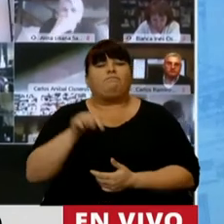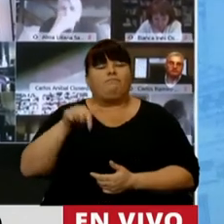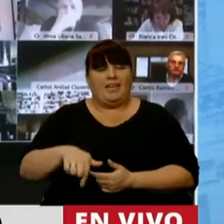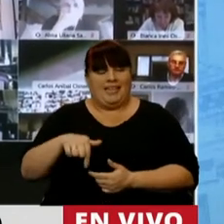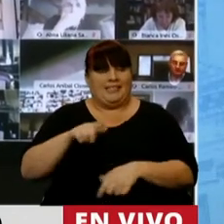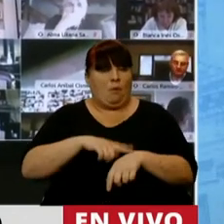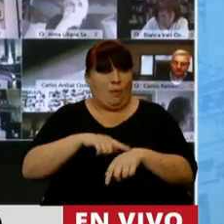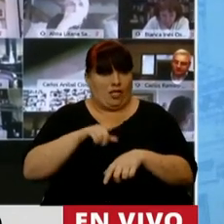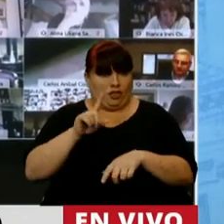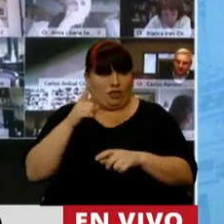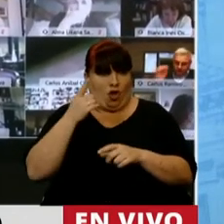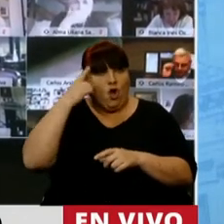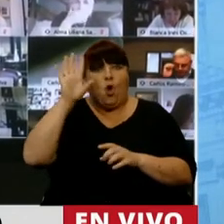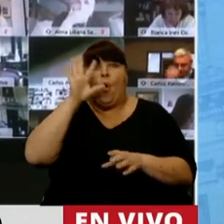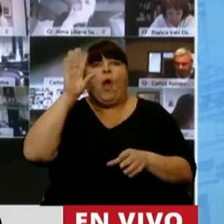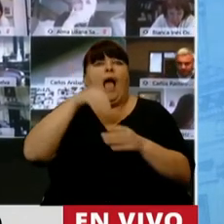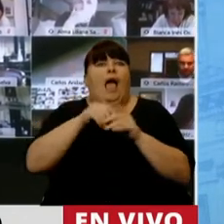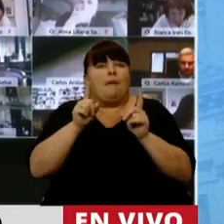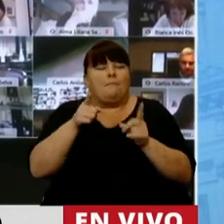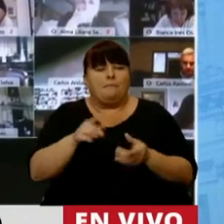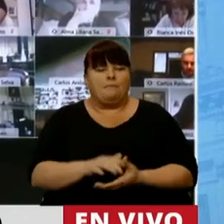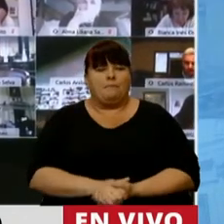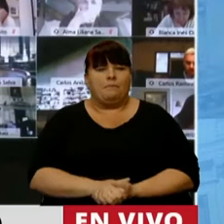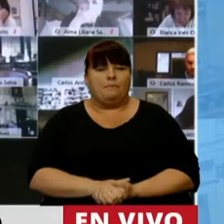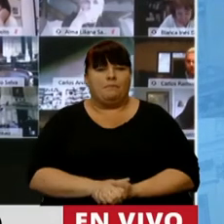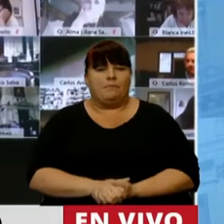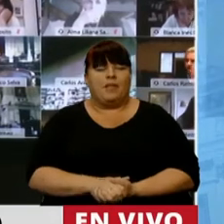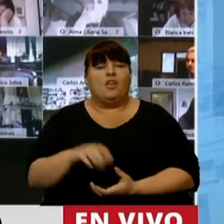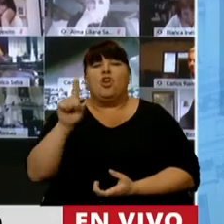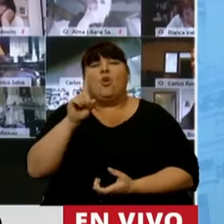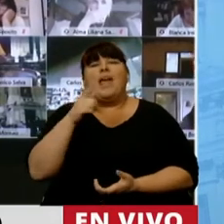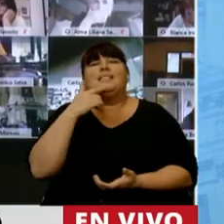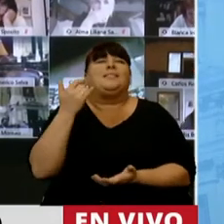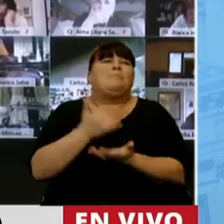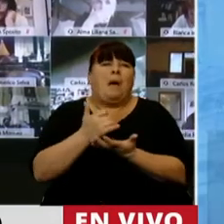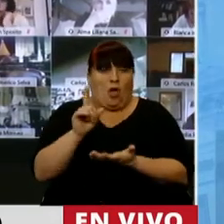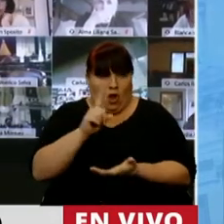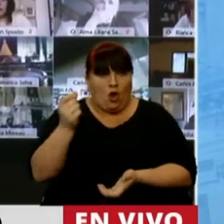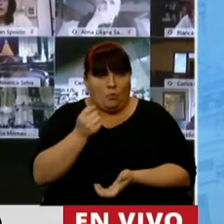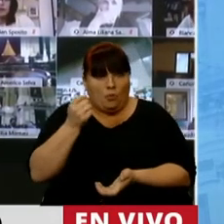este que no siempre ha sido contemplado, y esto no es un detalle menor.